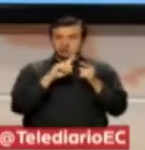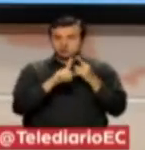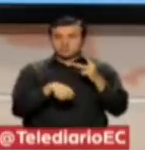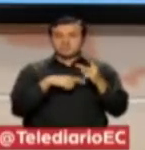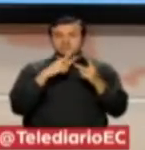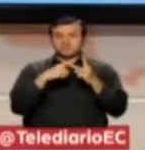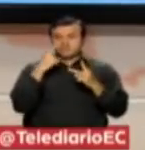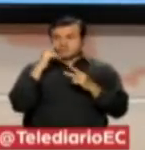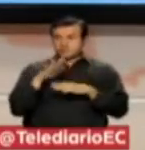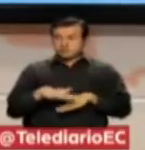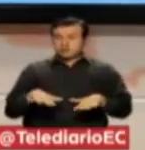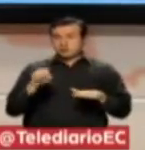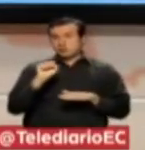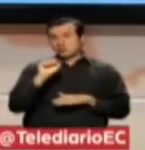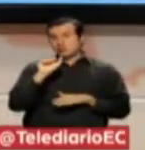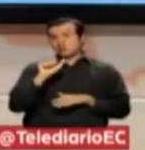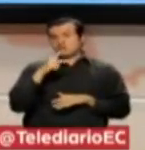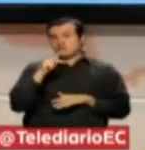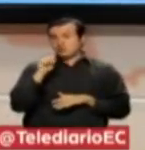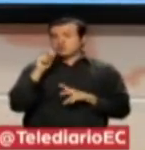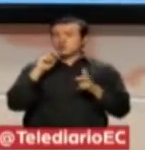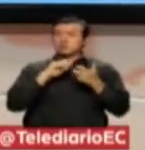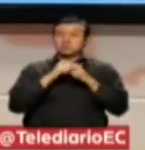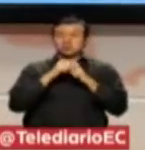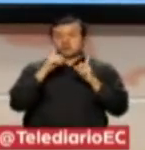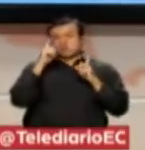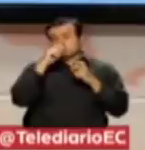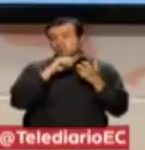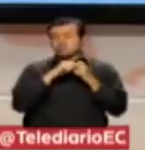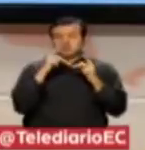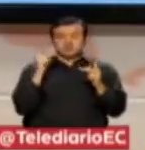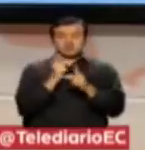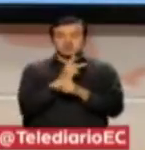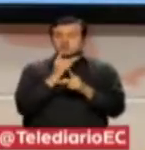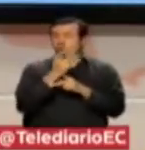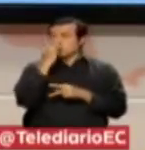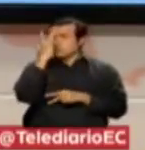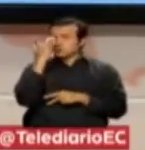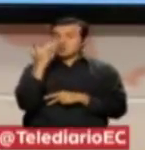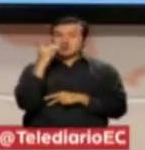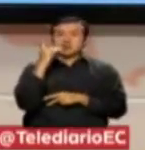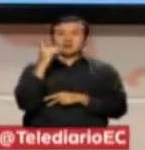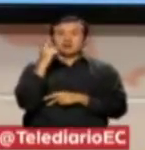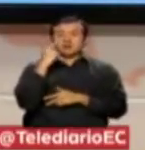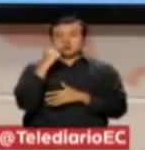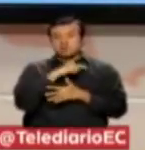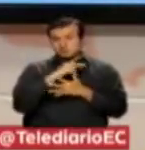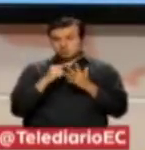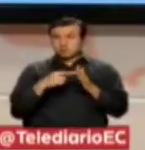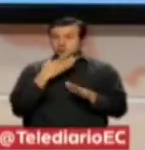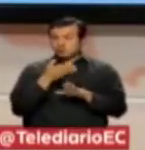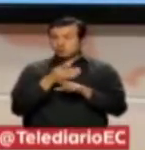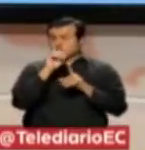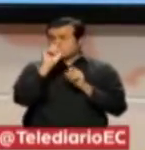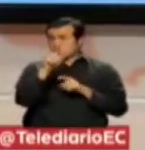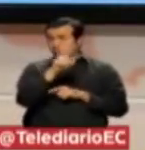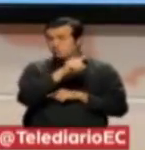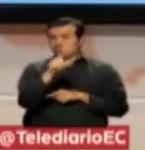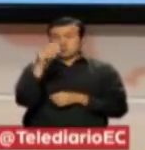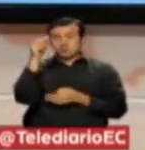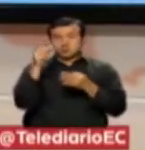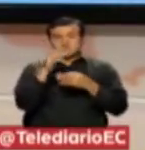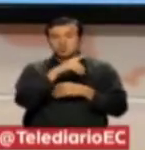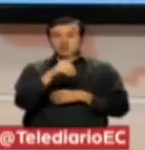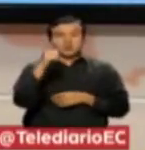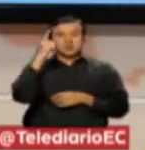con el campo Sacha y ahí están también todos los problemas cuando se vincularon porque les entregaron además la carne. Hay que preguntarles y la justicia tendrá que preguntarles